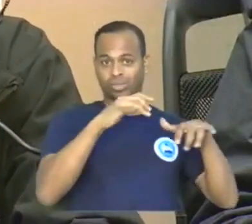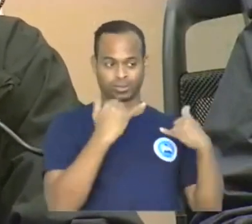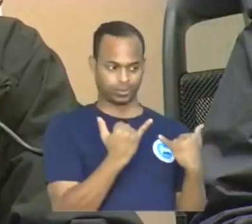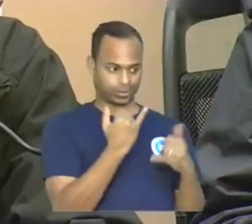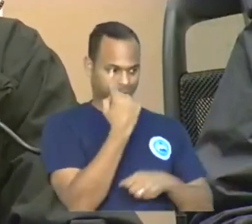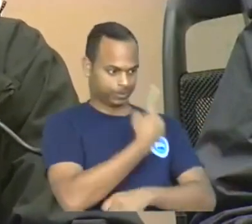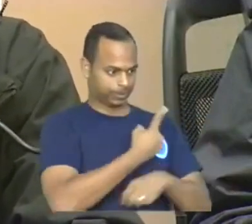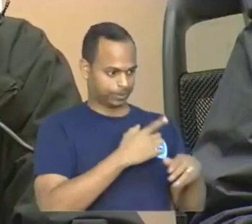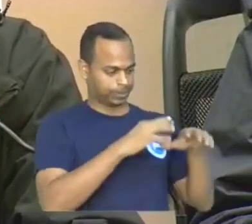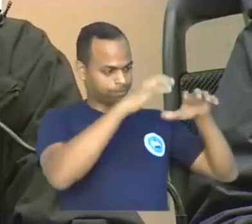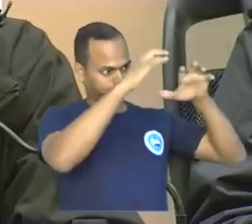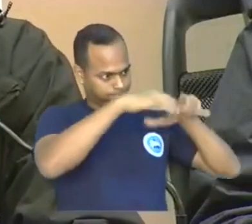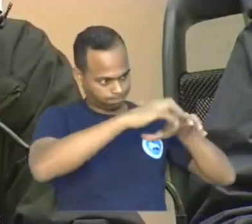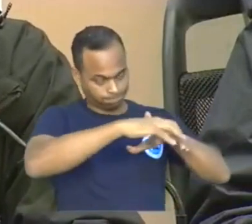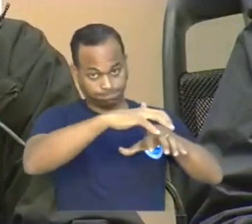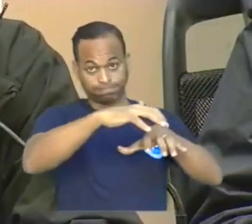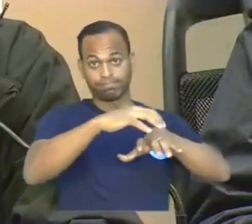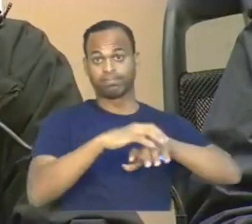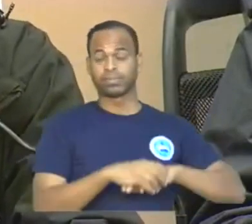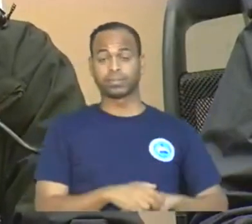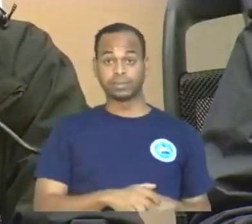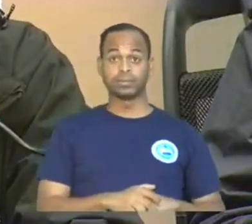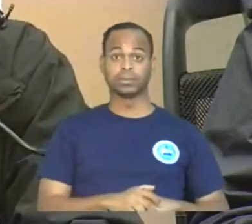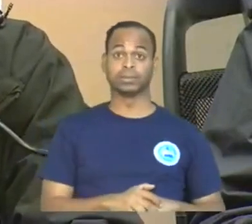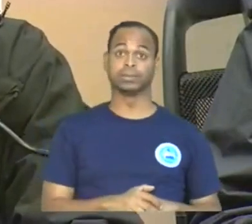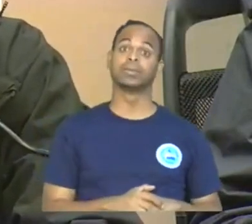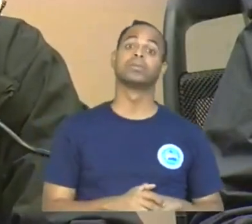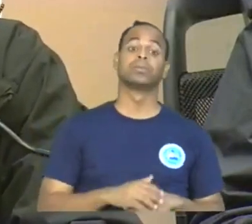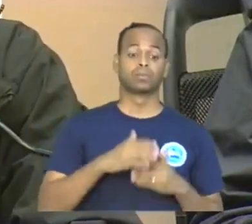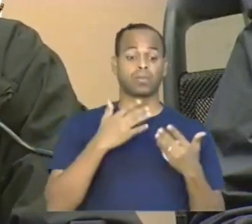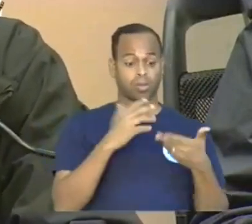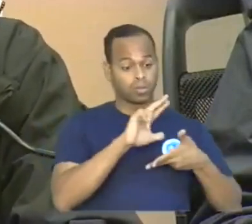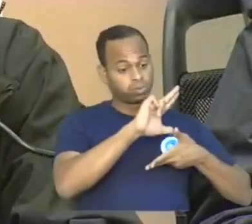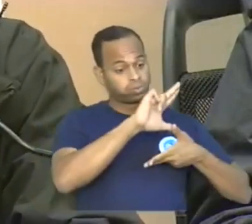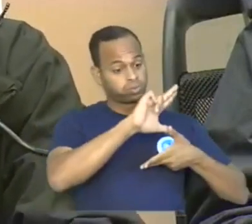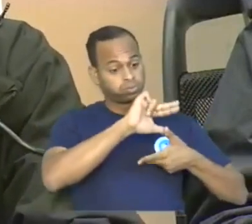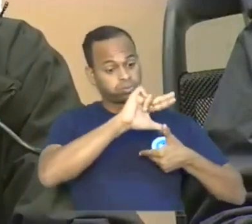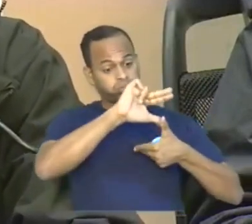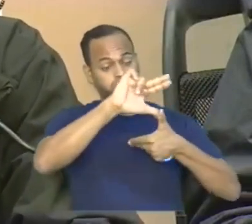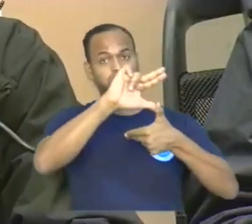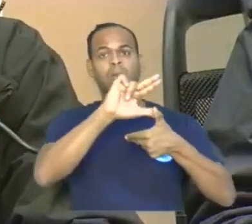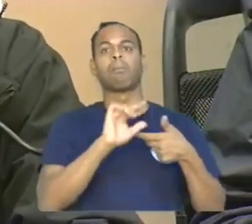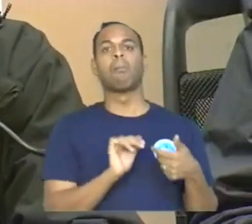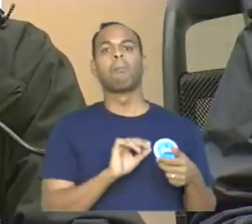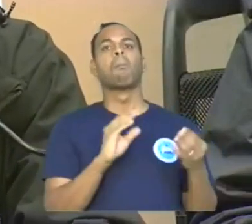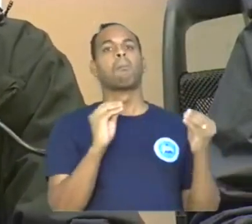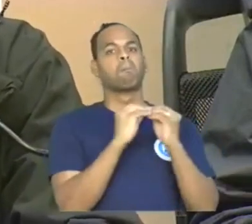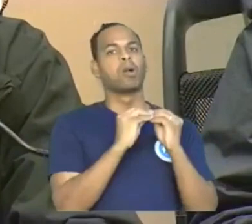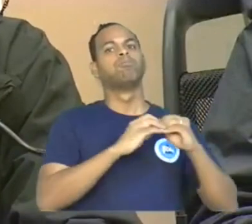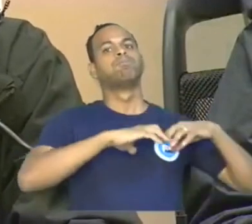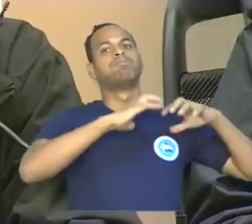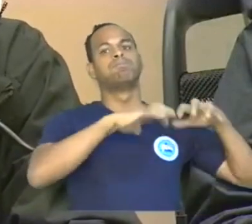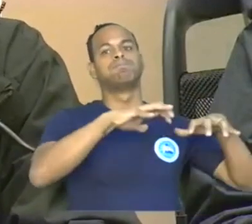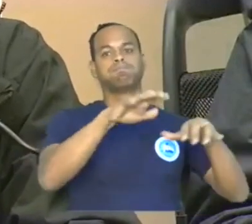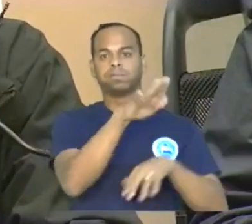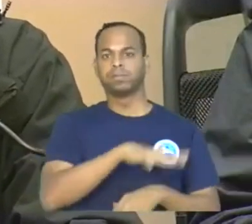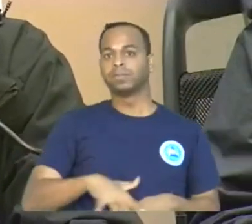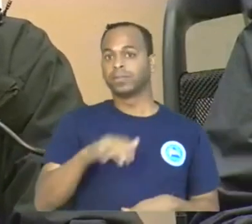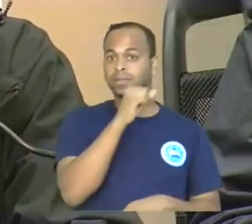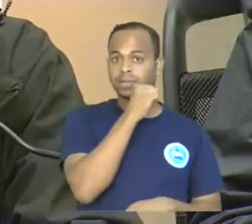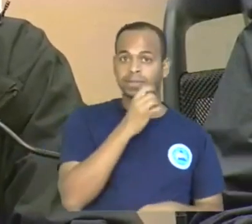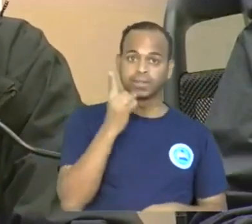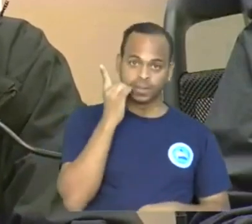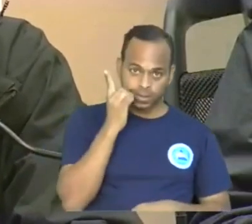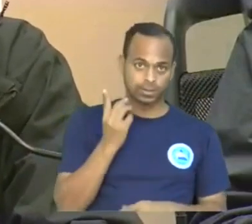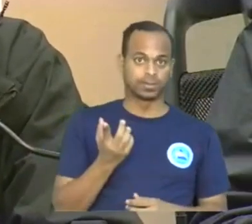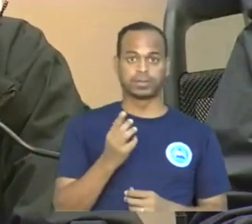día. También esperamos que a medida este vaya avanzando, deje más precipitaciones en el Gran Santo Domingo,